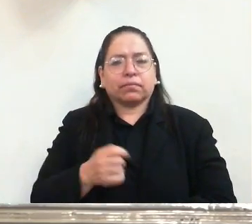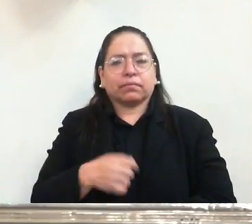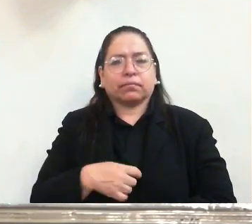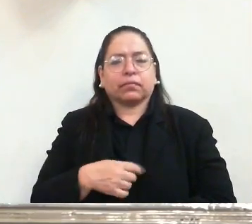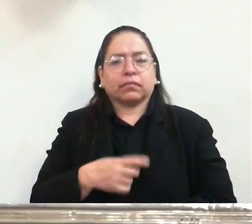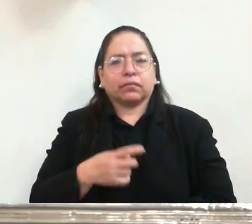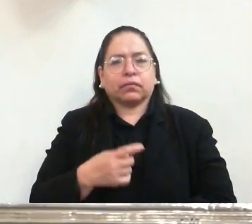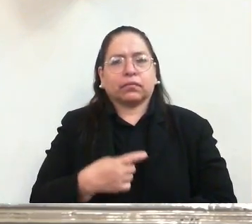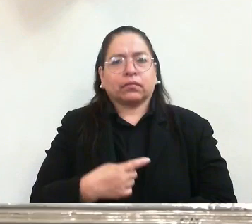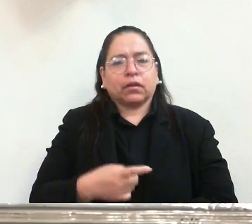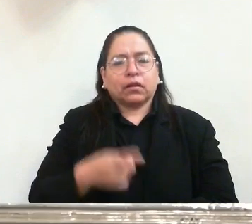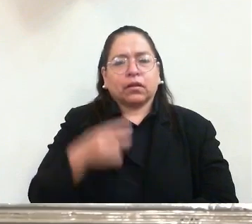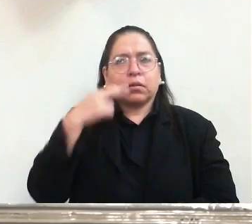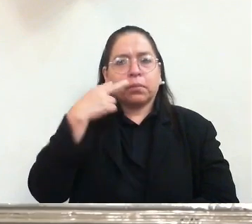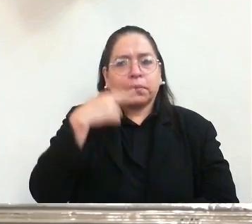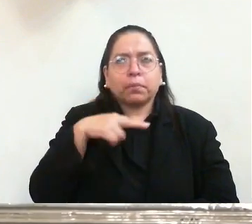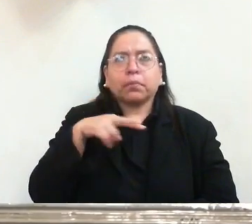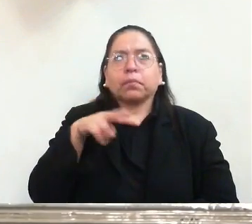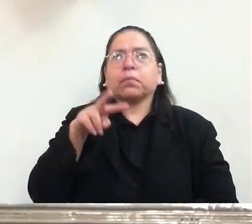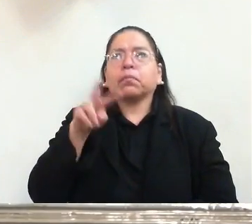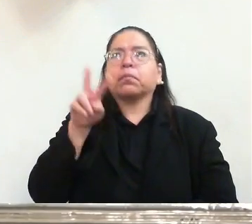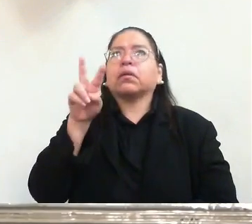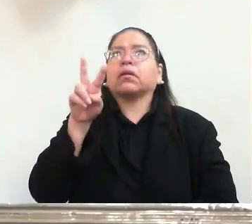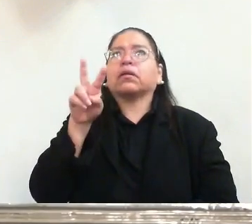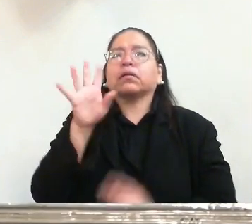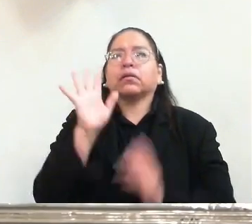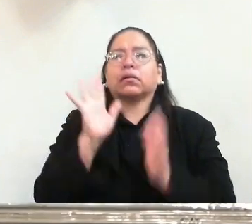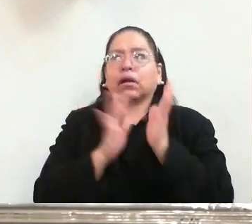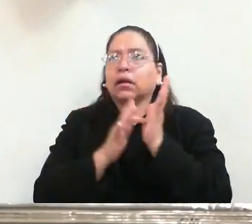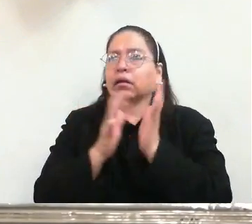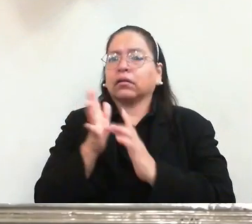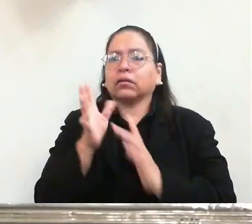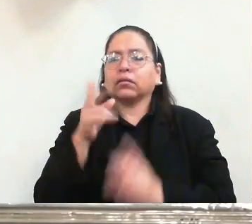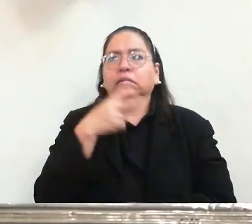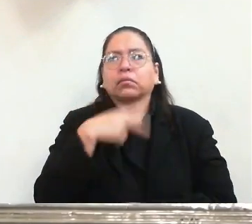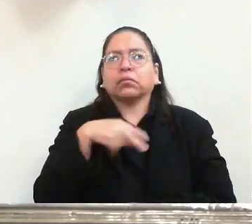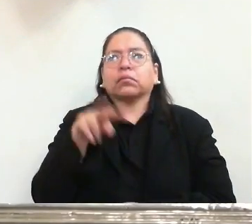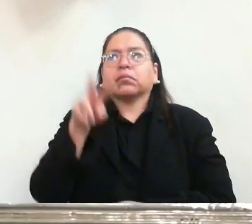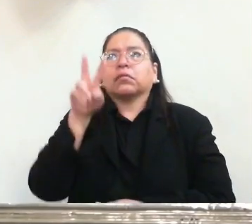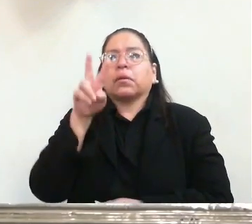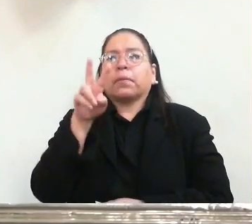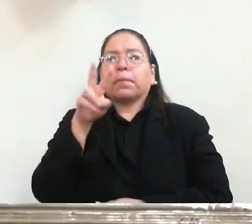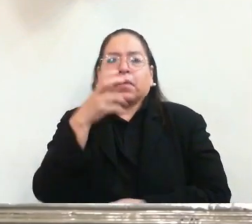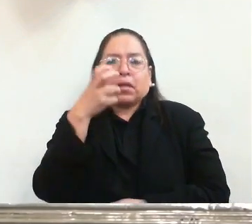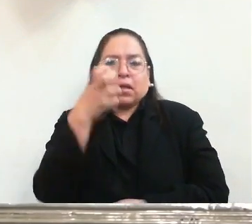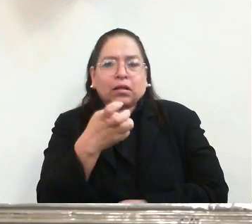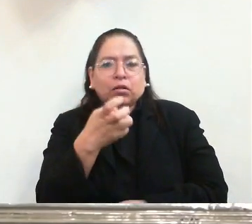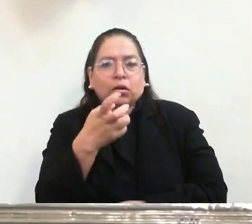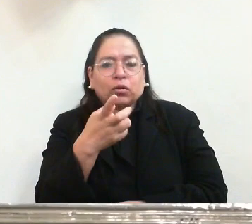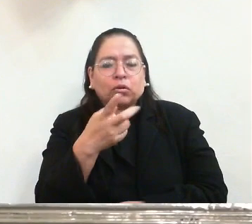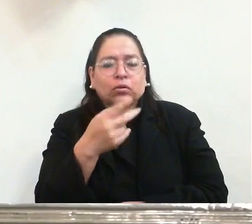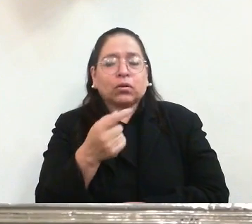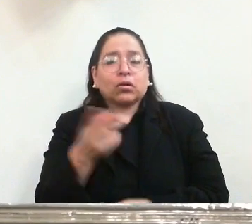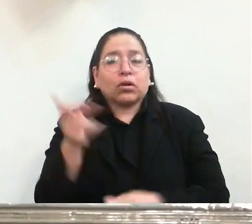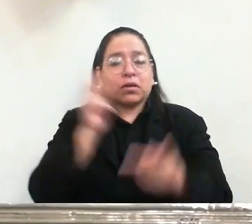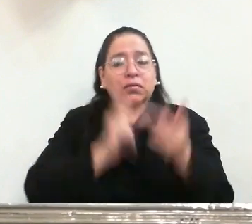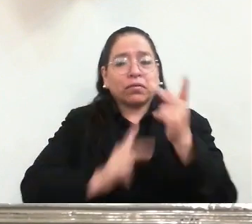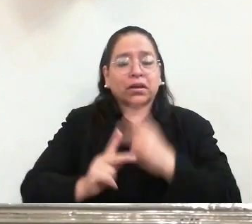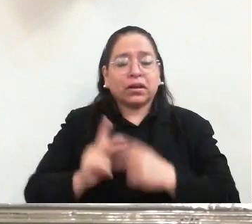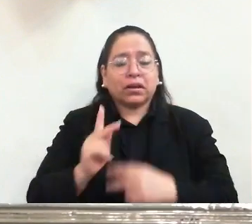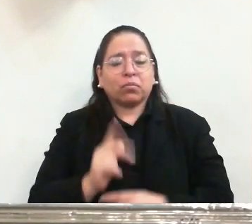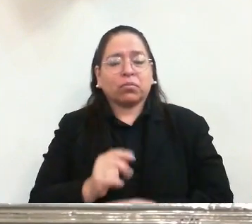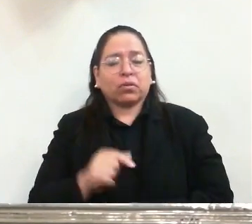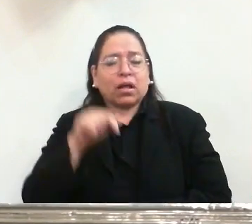y mirar a cristo a eso venimos a la eucaristía a